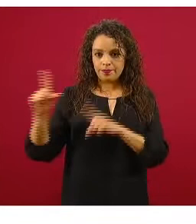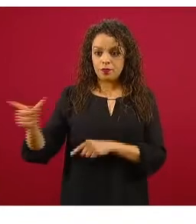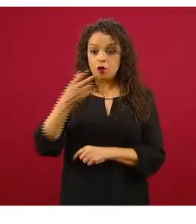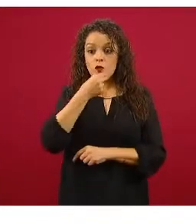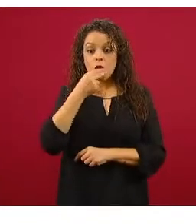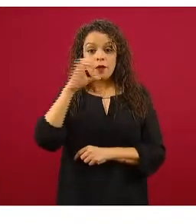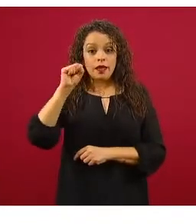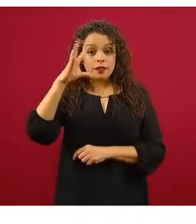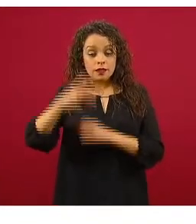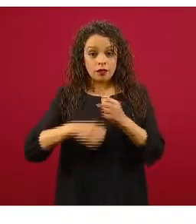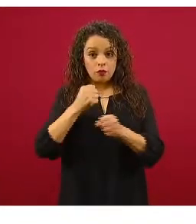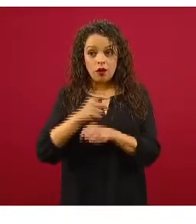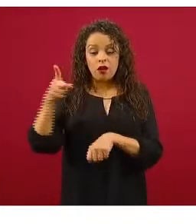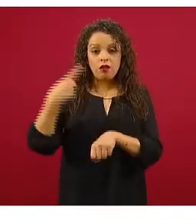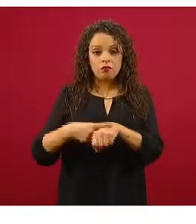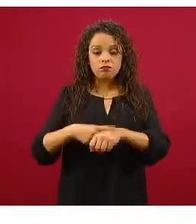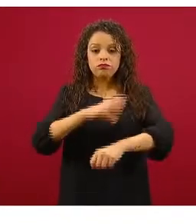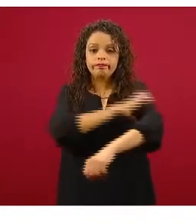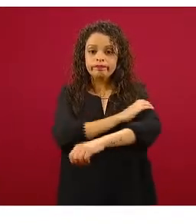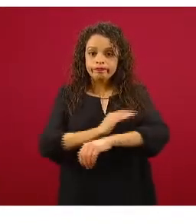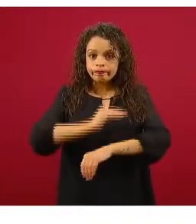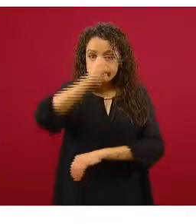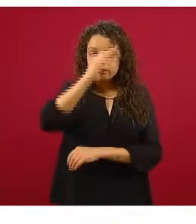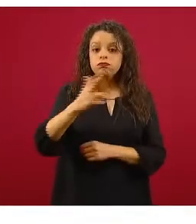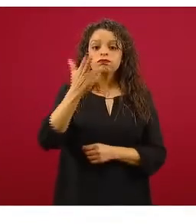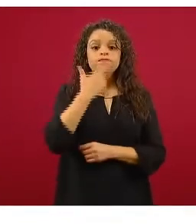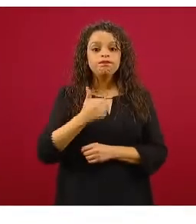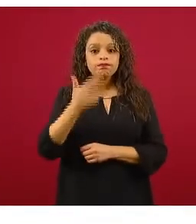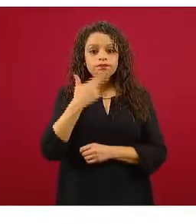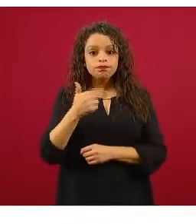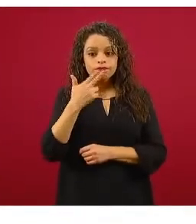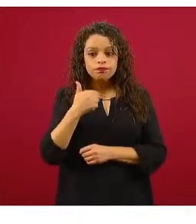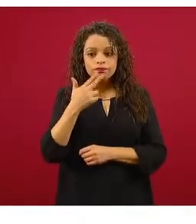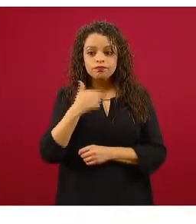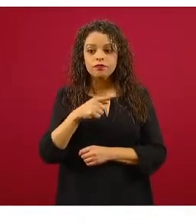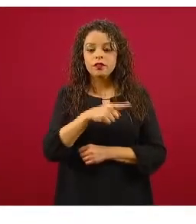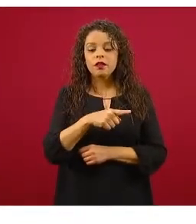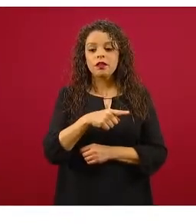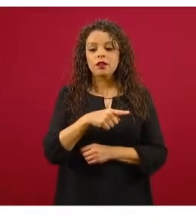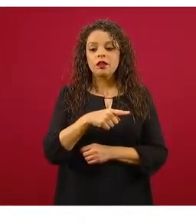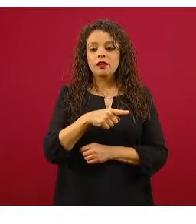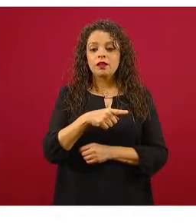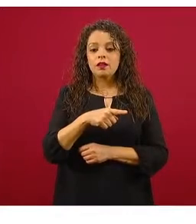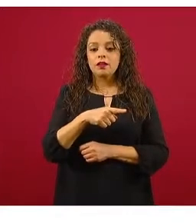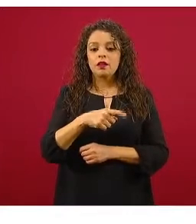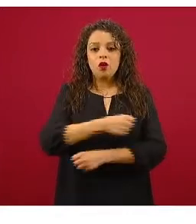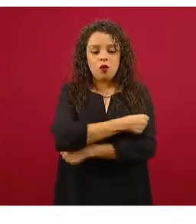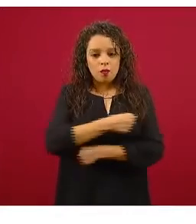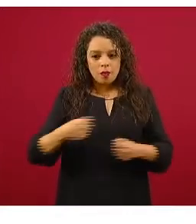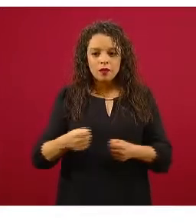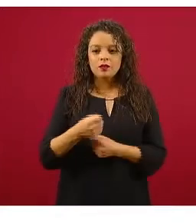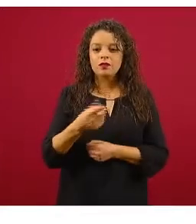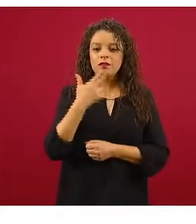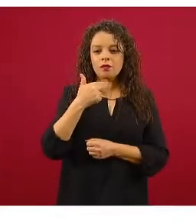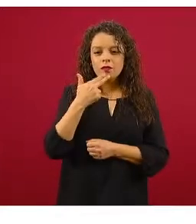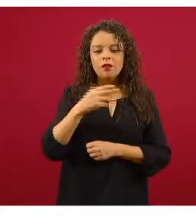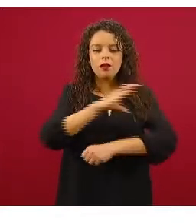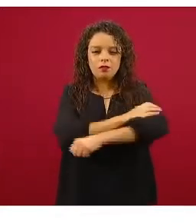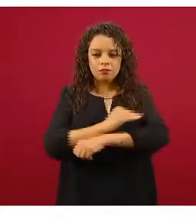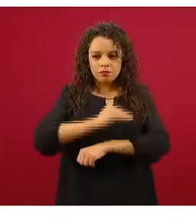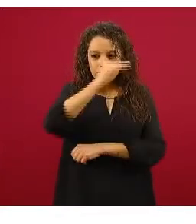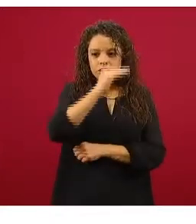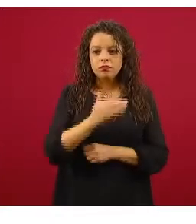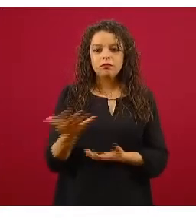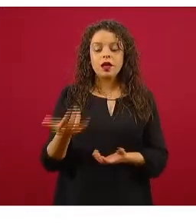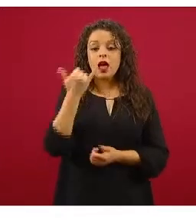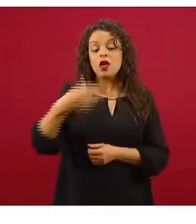que tiene obesidad, hipertensión y diabetes, y además fuma, y tiene un riesgo muy, muy alto de desarrollar una enfermedad